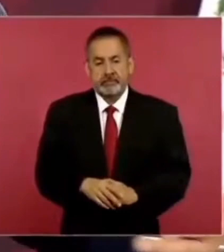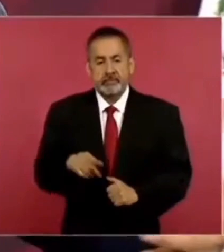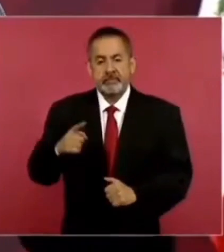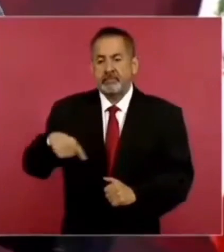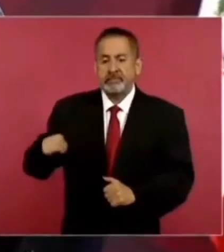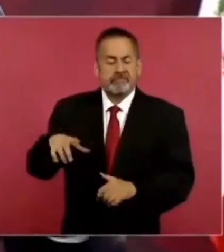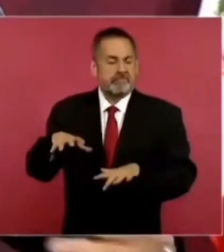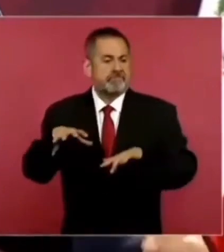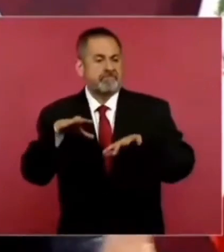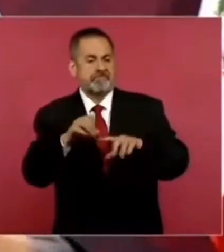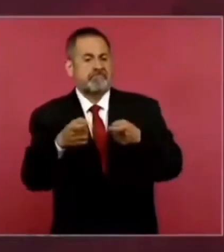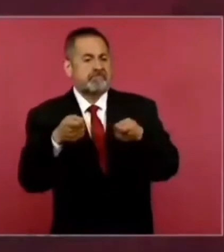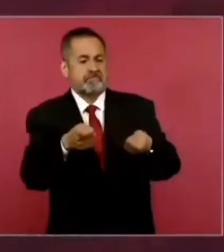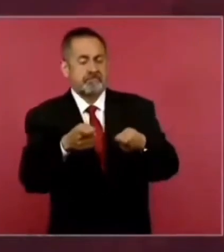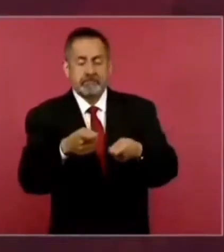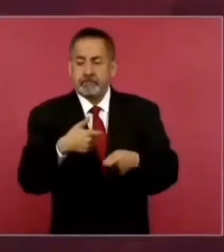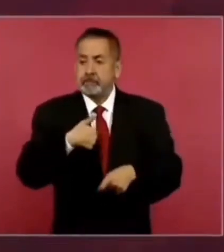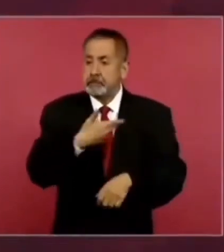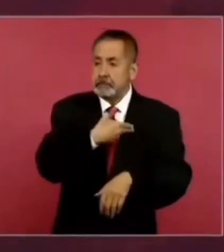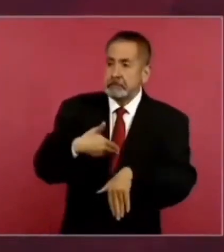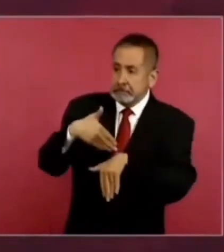secuestrado al presidente.